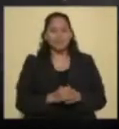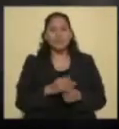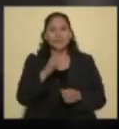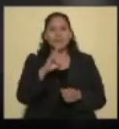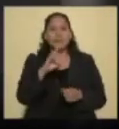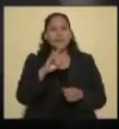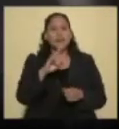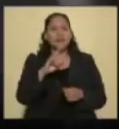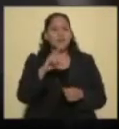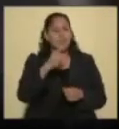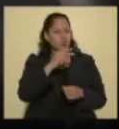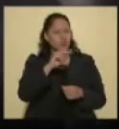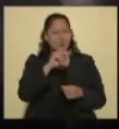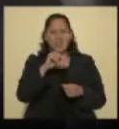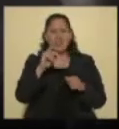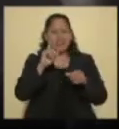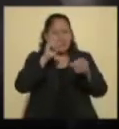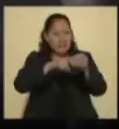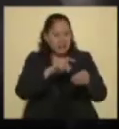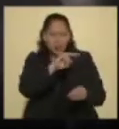hubiera gustado ser nunca?